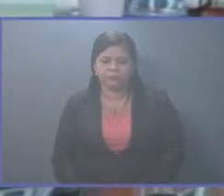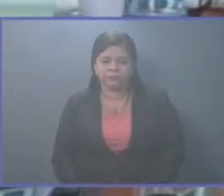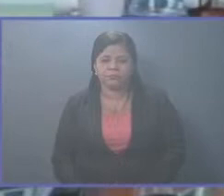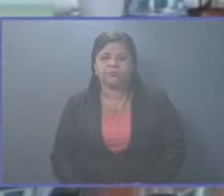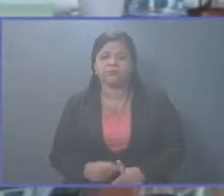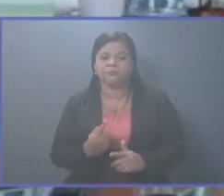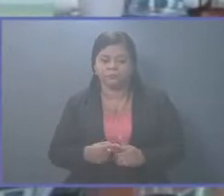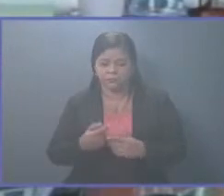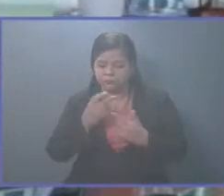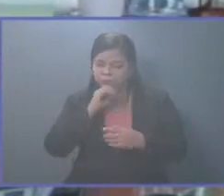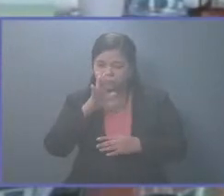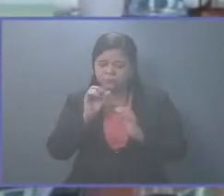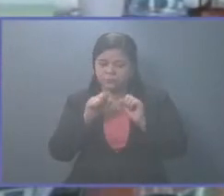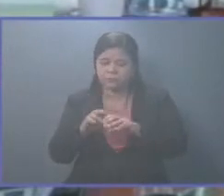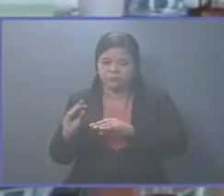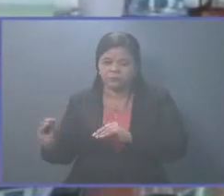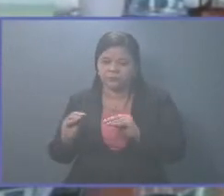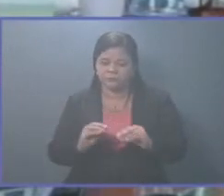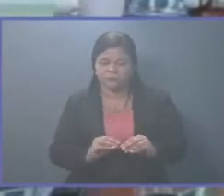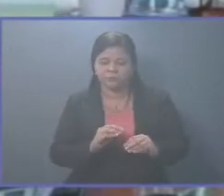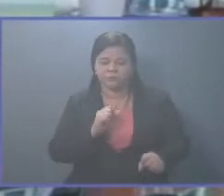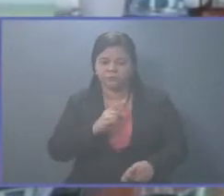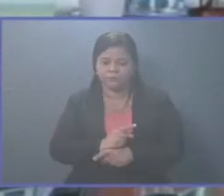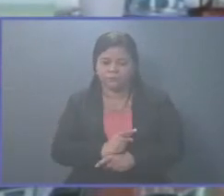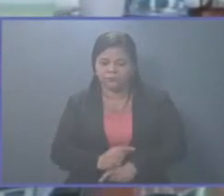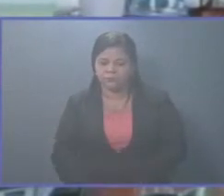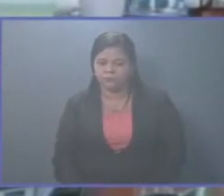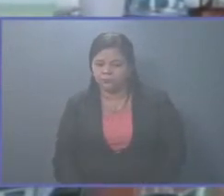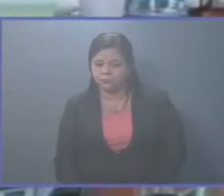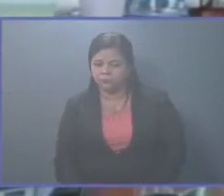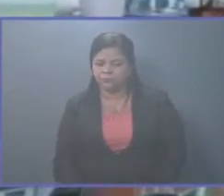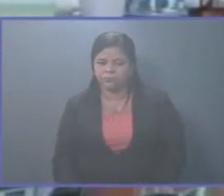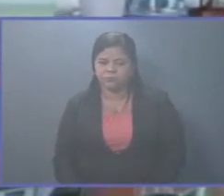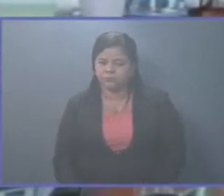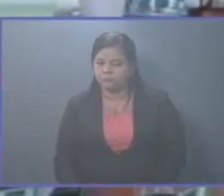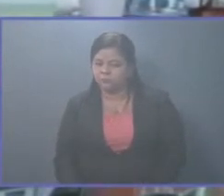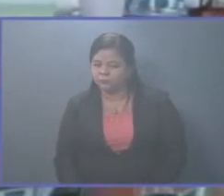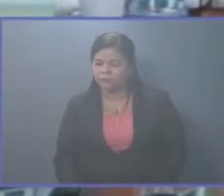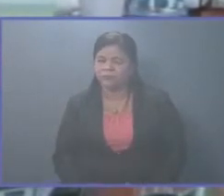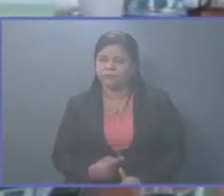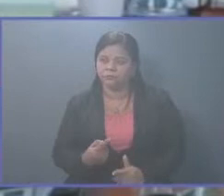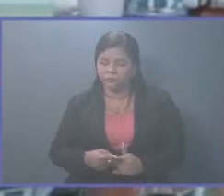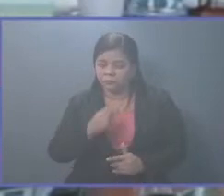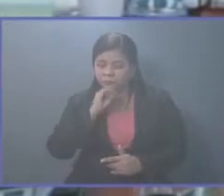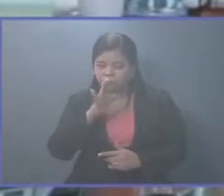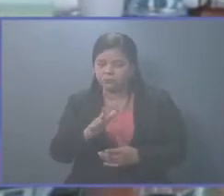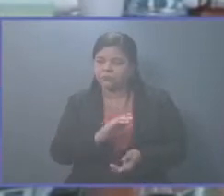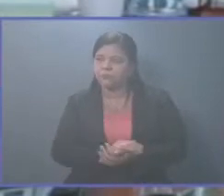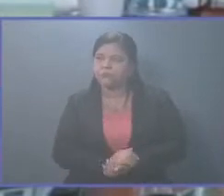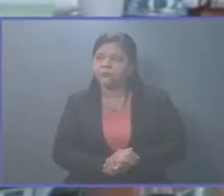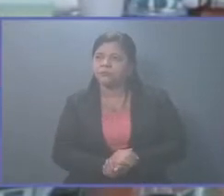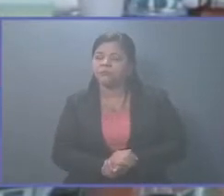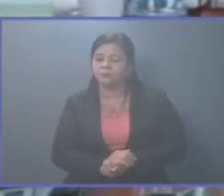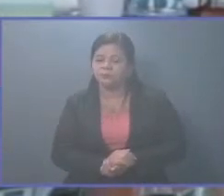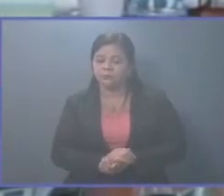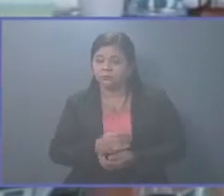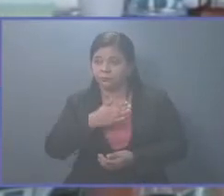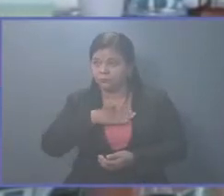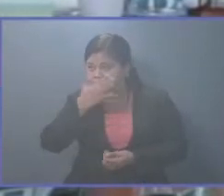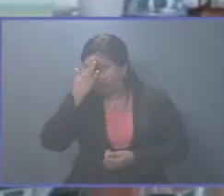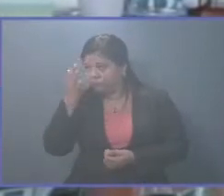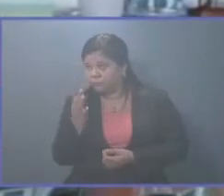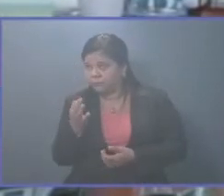tenido la capacidad de hacer implementaciones adecuadas. Obviamente ha tenido sus